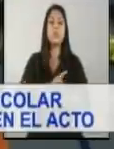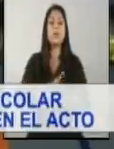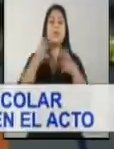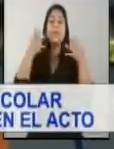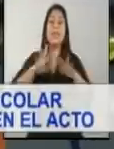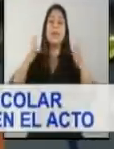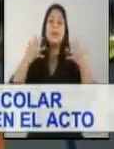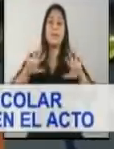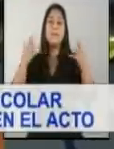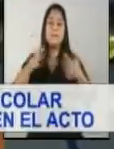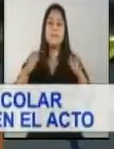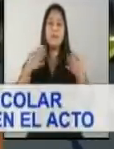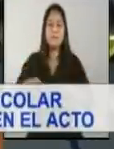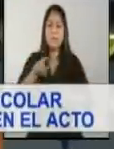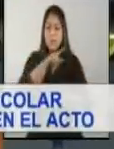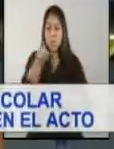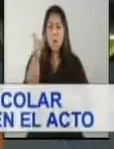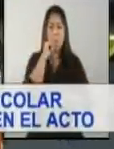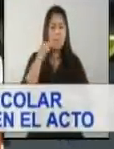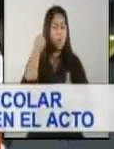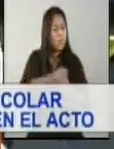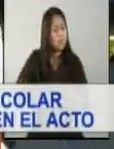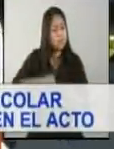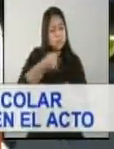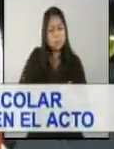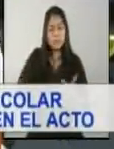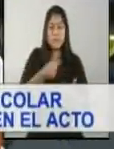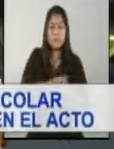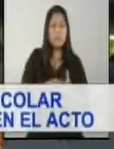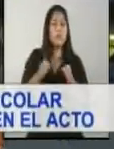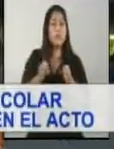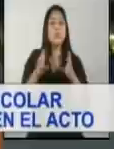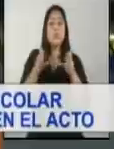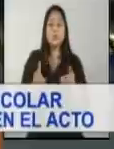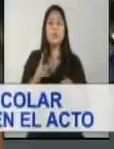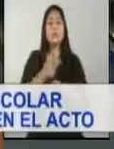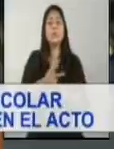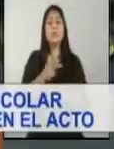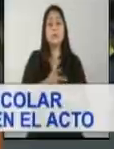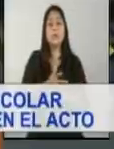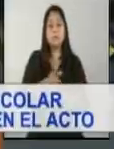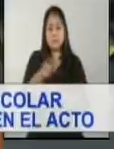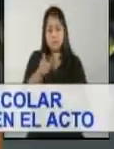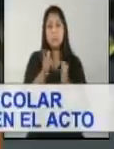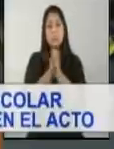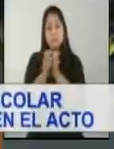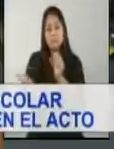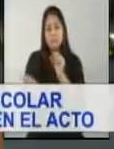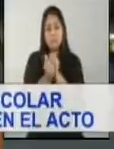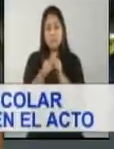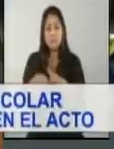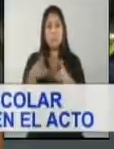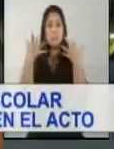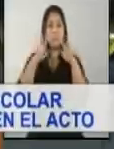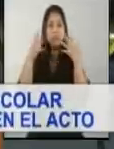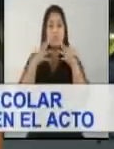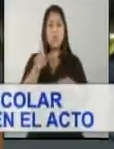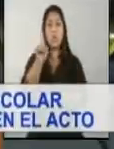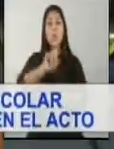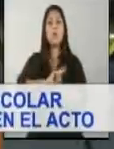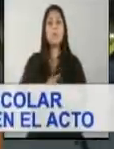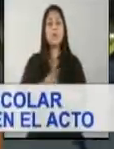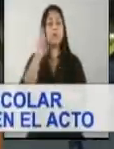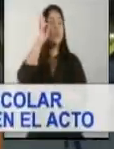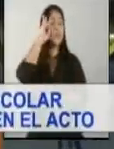por todo lo que ese hombre luchó por la educación en Guatemala. Los invito a que me acompañen con un minuto de aplausos en